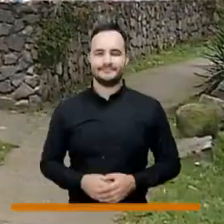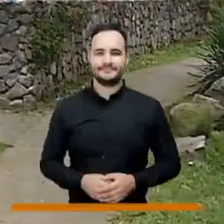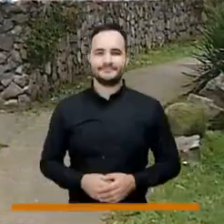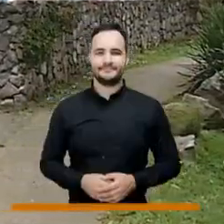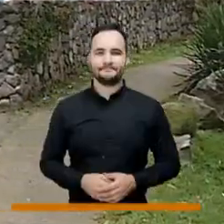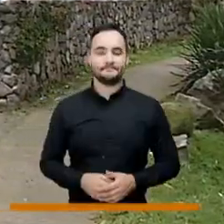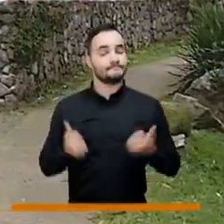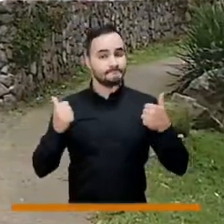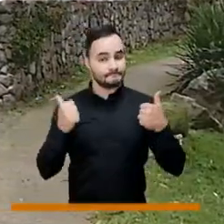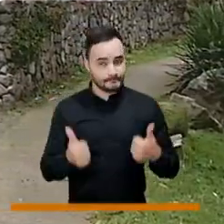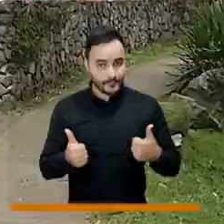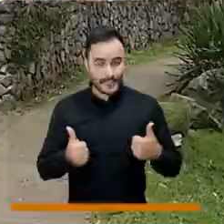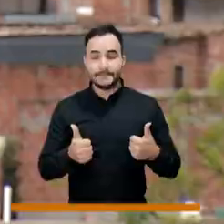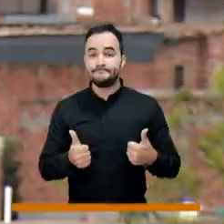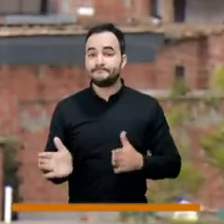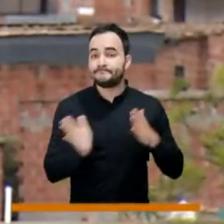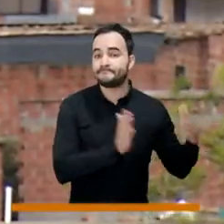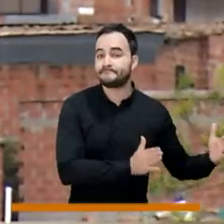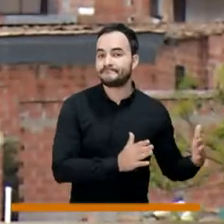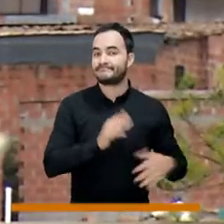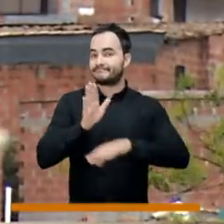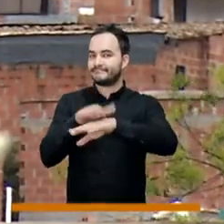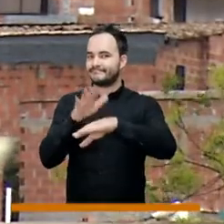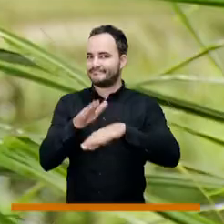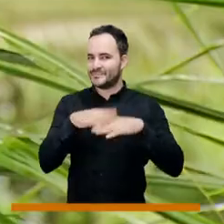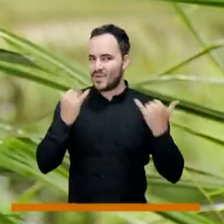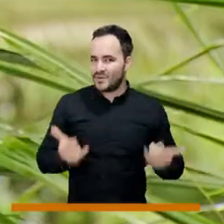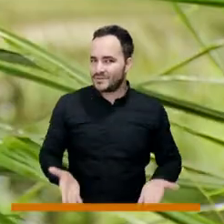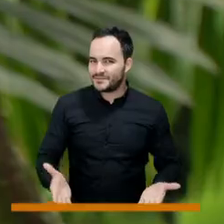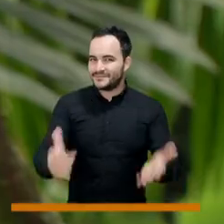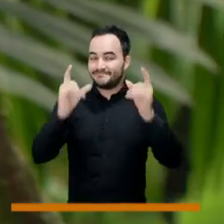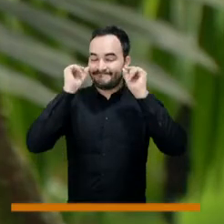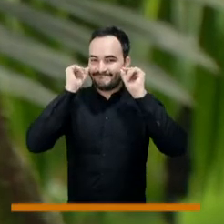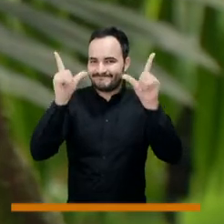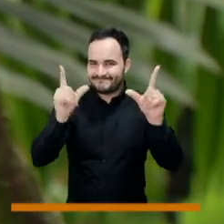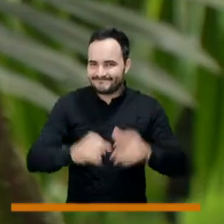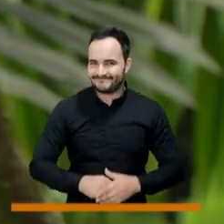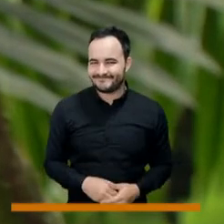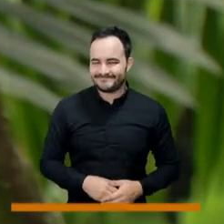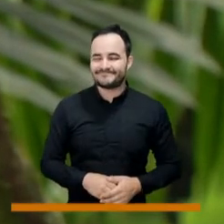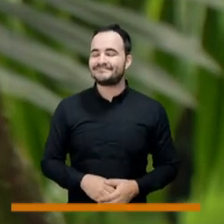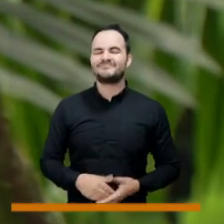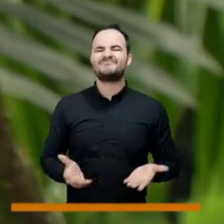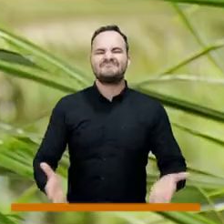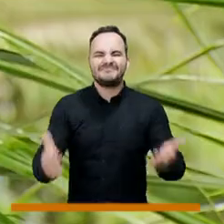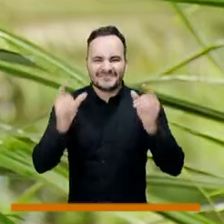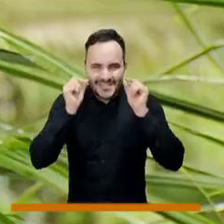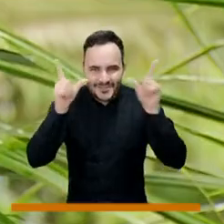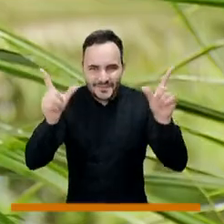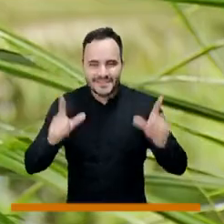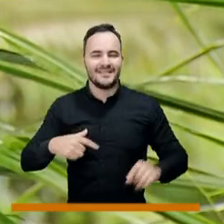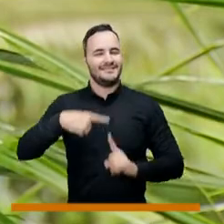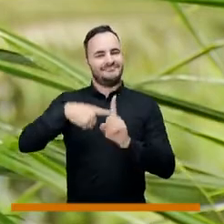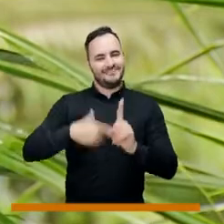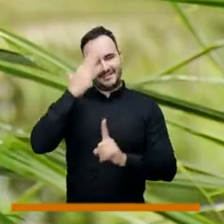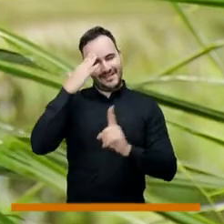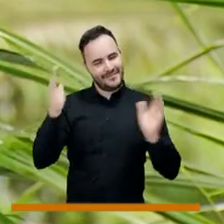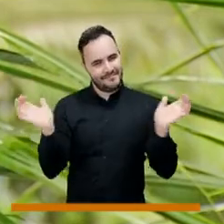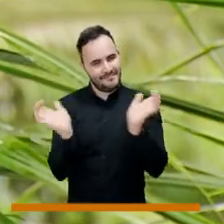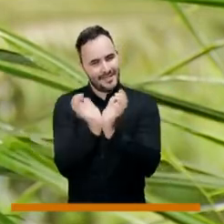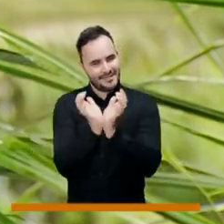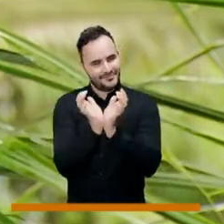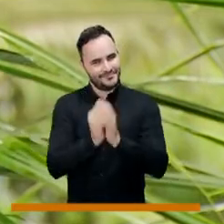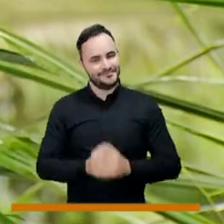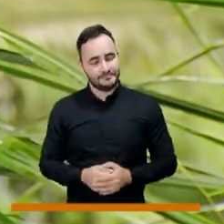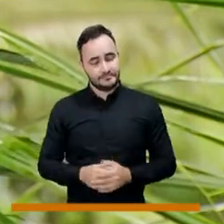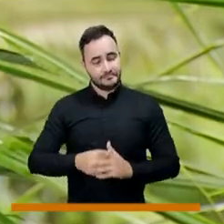Y nosotros, concejal, le tenemos una sorpresa hermosa, porque nos encontramos en el mes de mayo, un